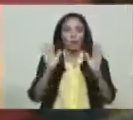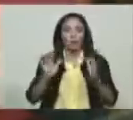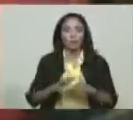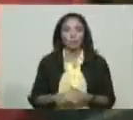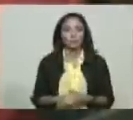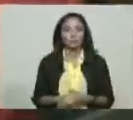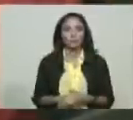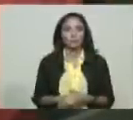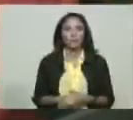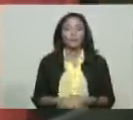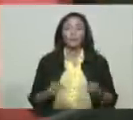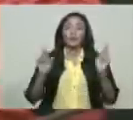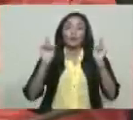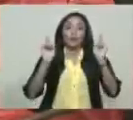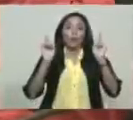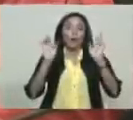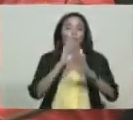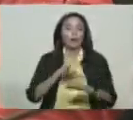Ojalá